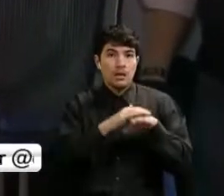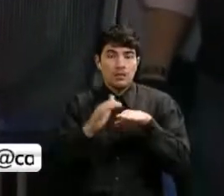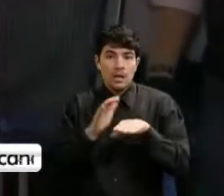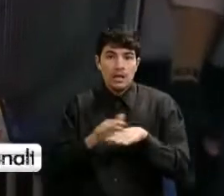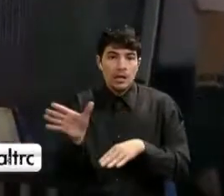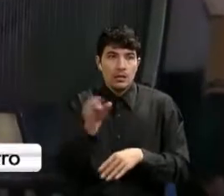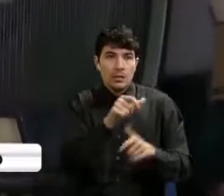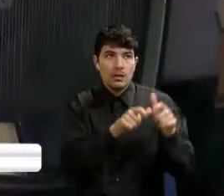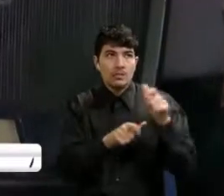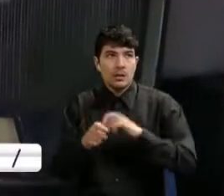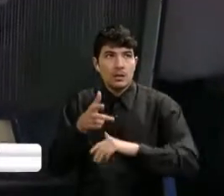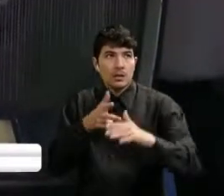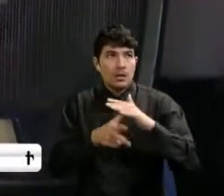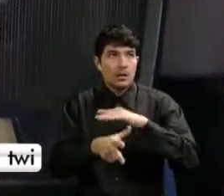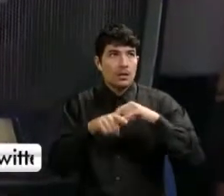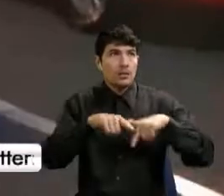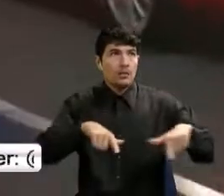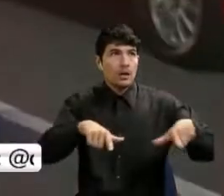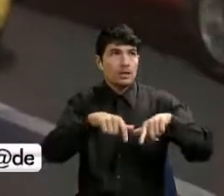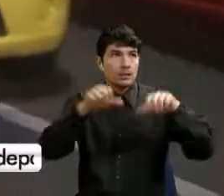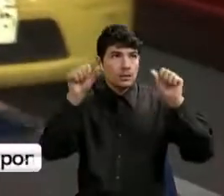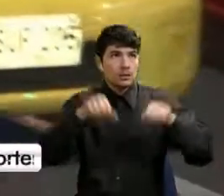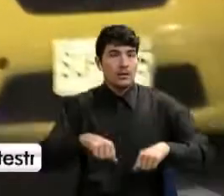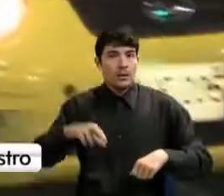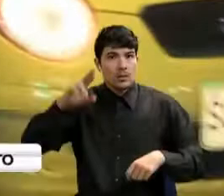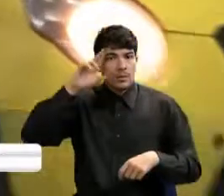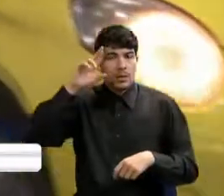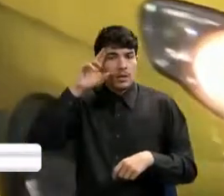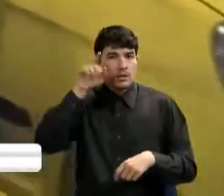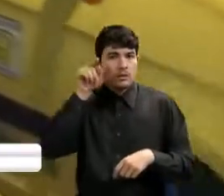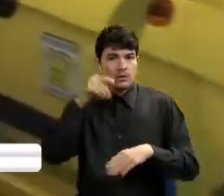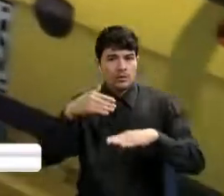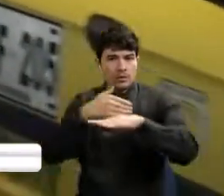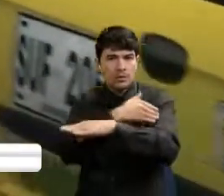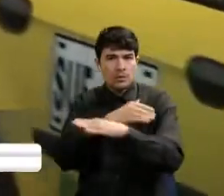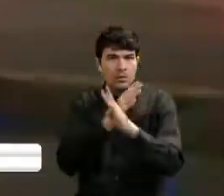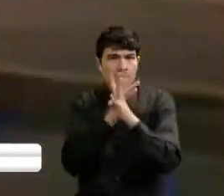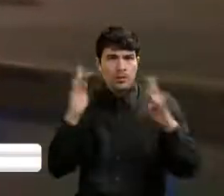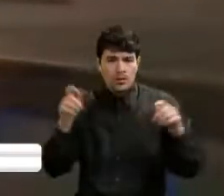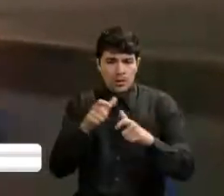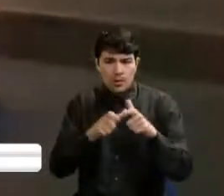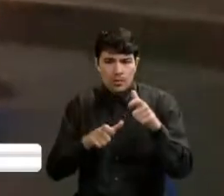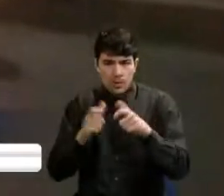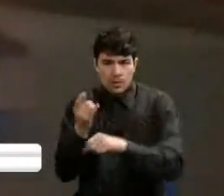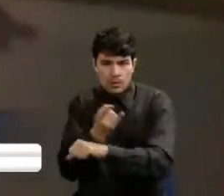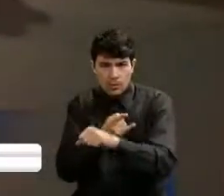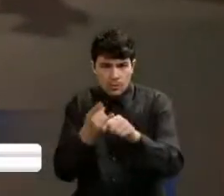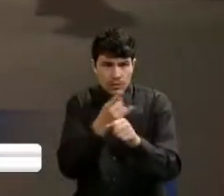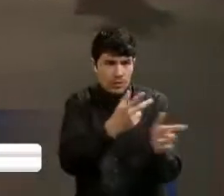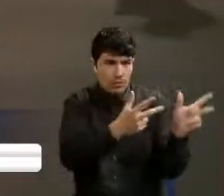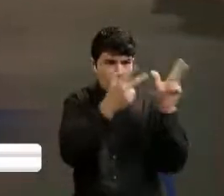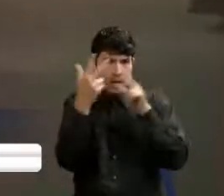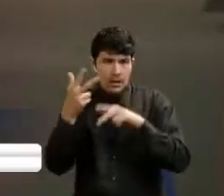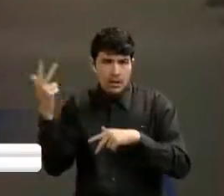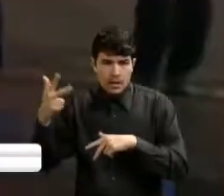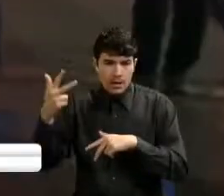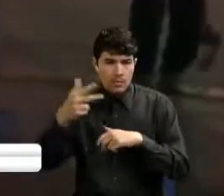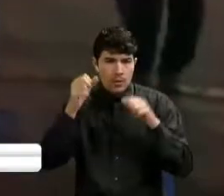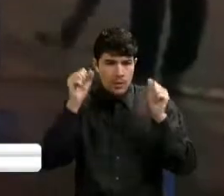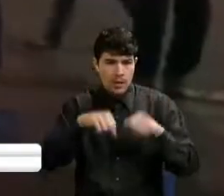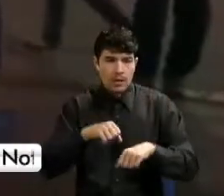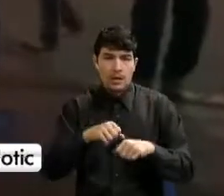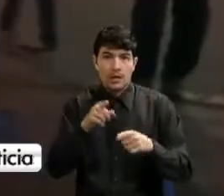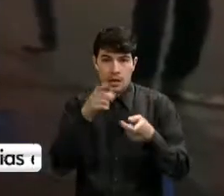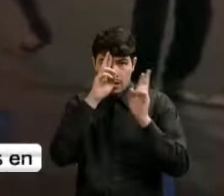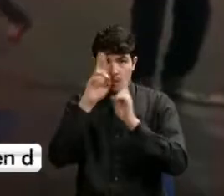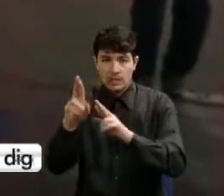a estacionar en sitios autorizados. Transite por los andenes, utilice los puentes peatonales y zonas demarcadas para cruzar las vías, respete